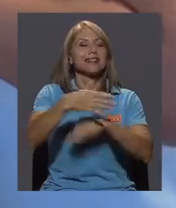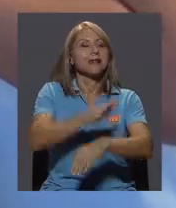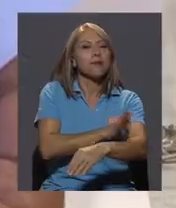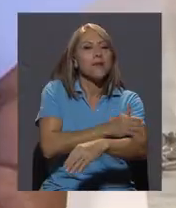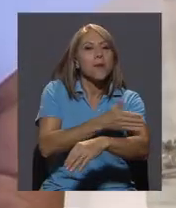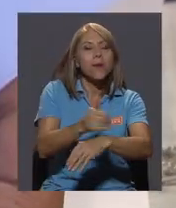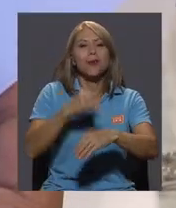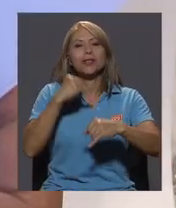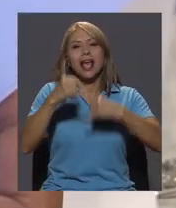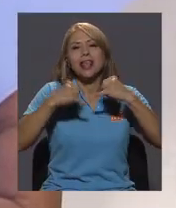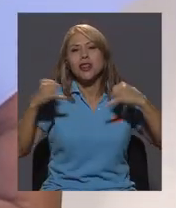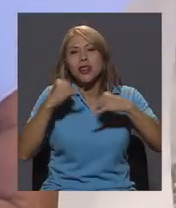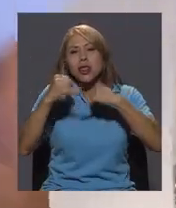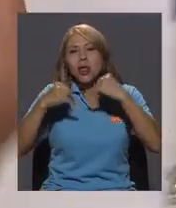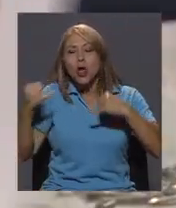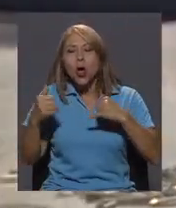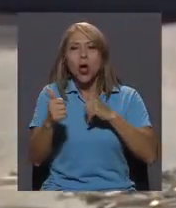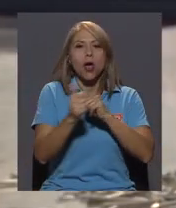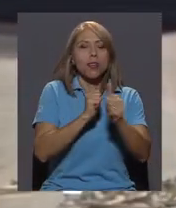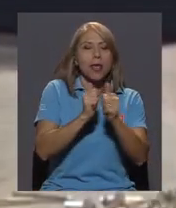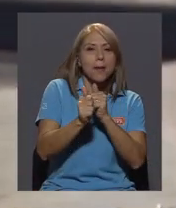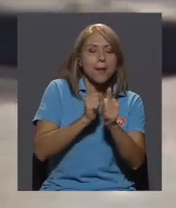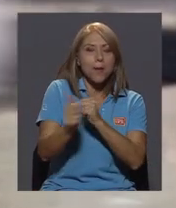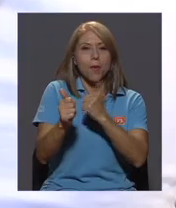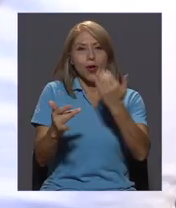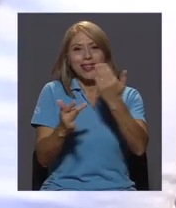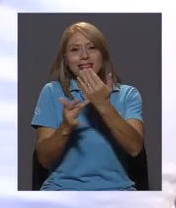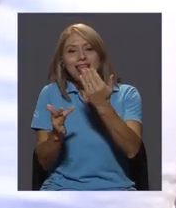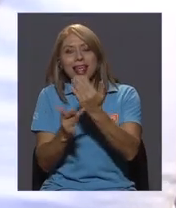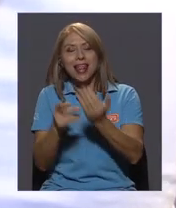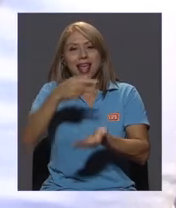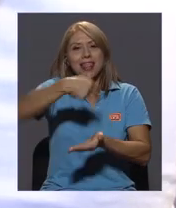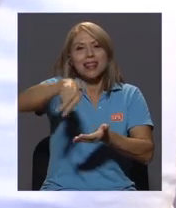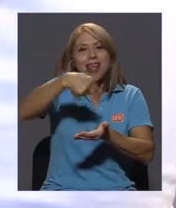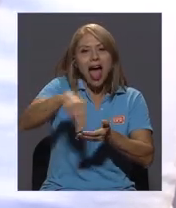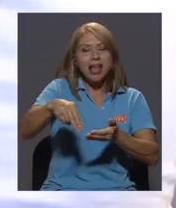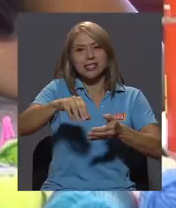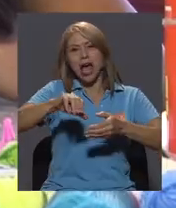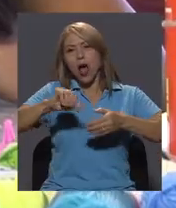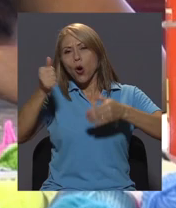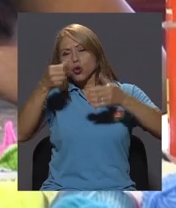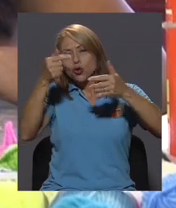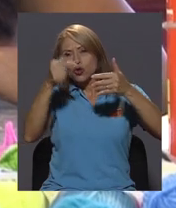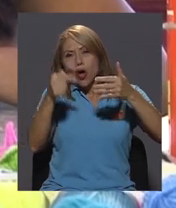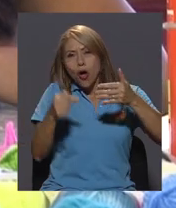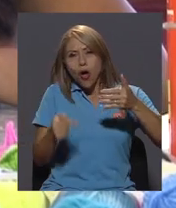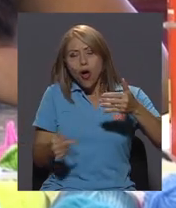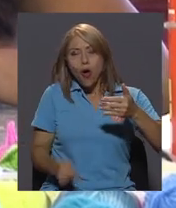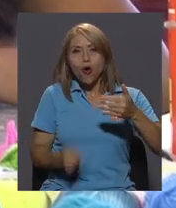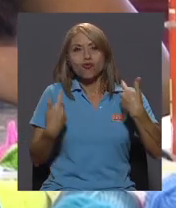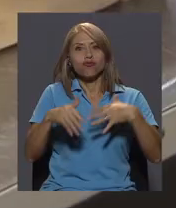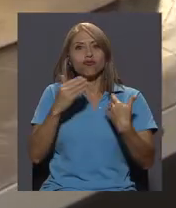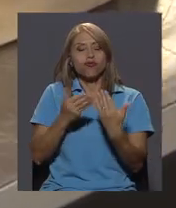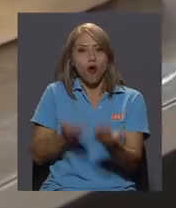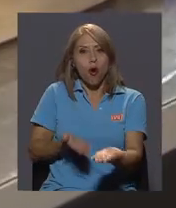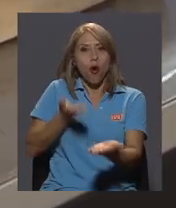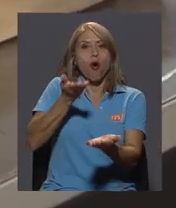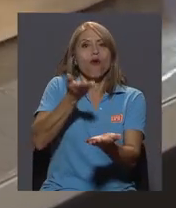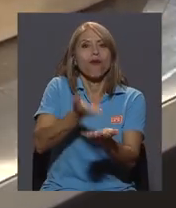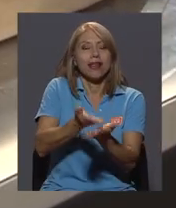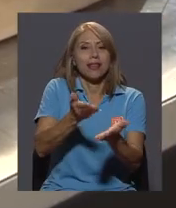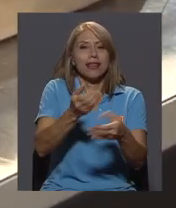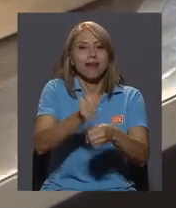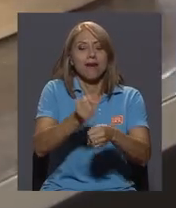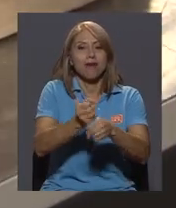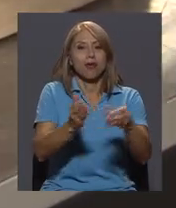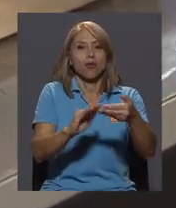Talleres de música, idiomas, deporte, tecnología, danza, entre otros, forman parte de la gran oferta de este